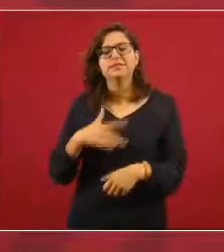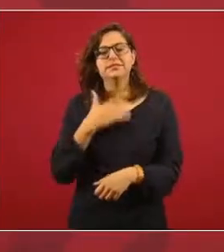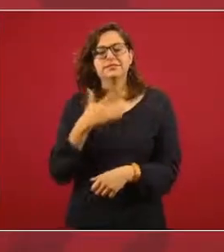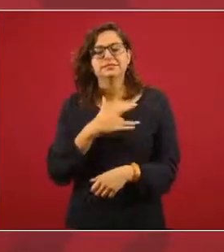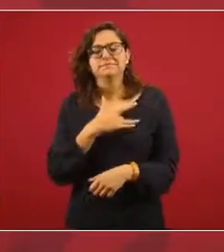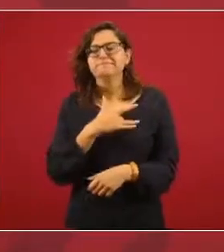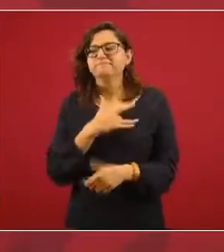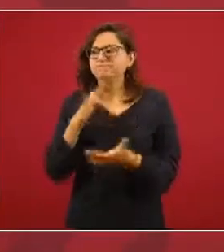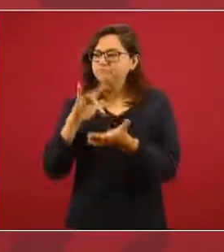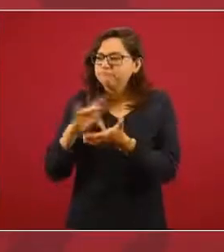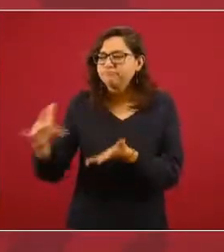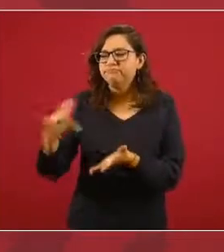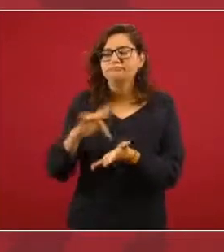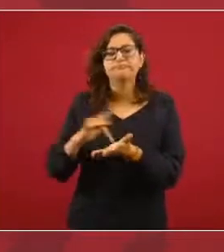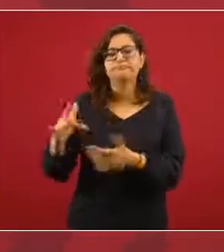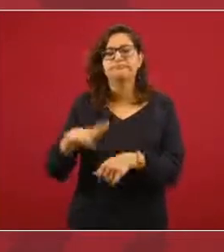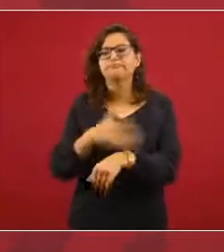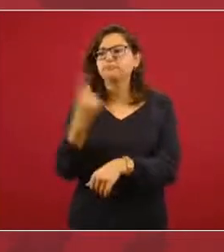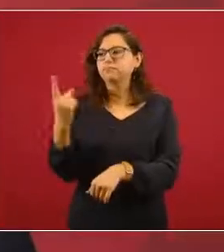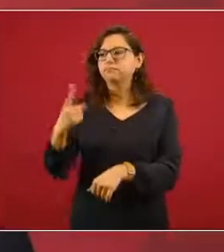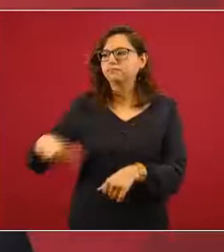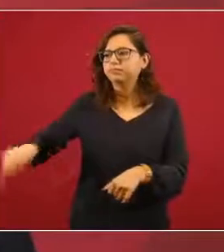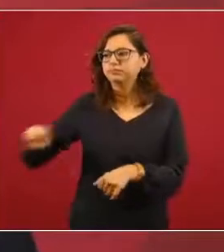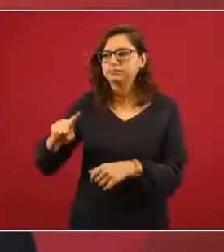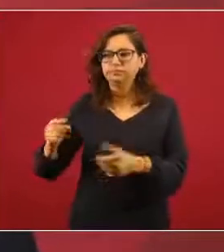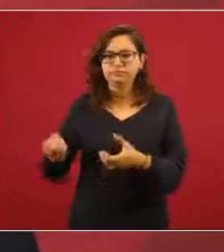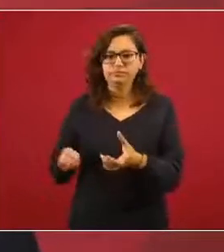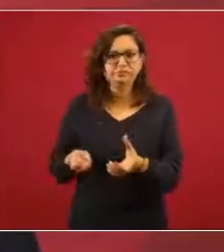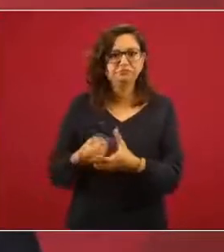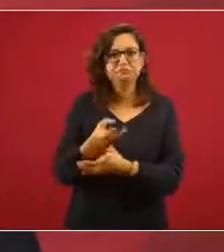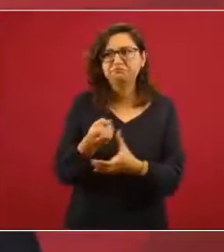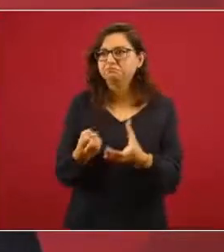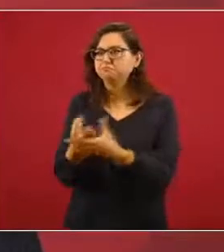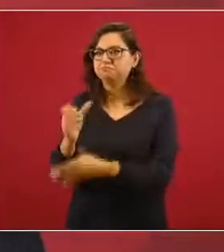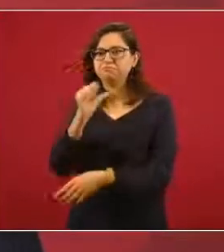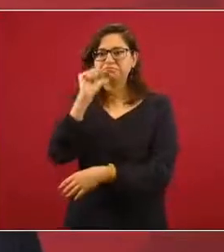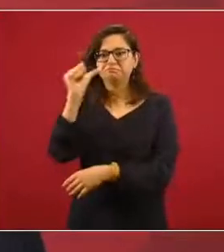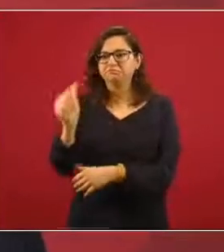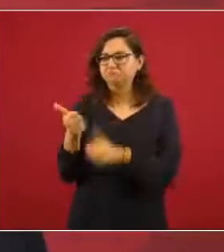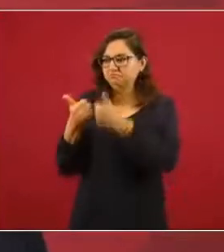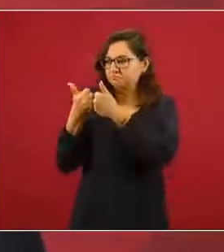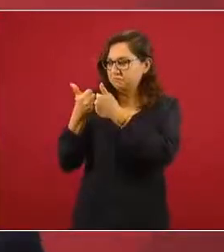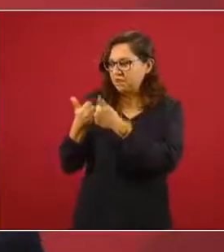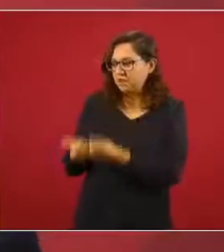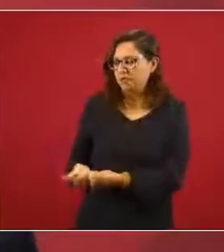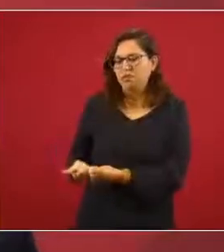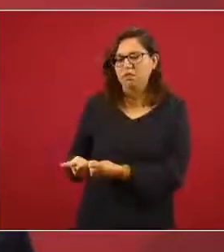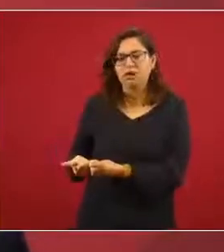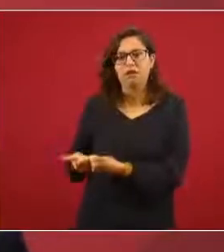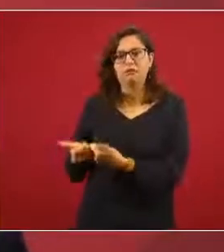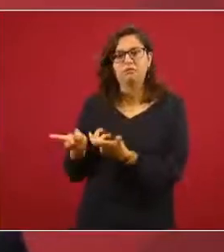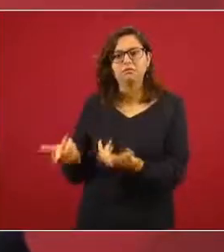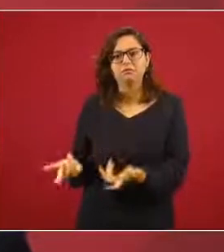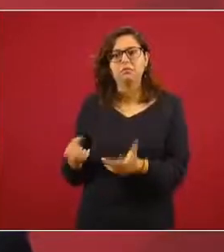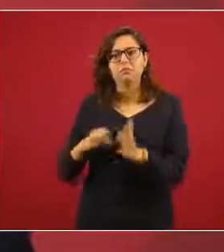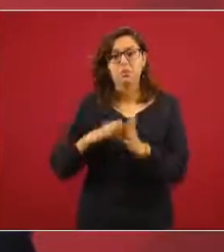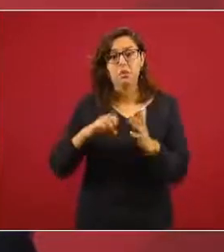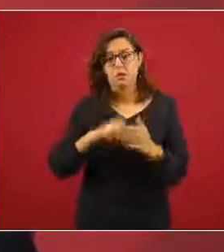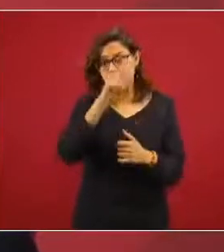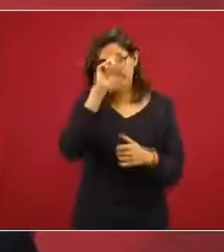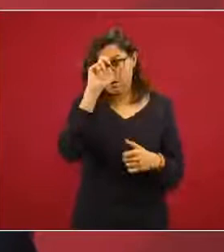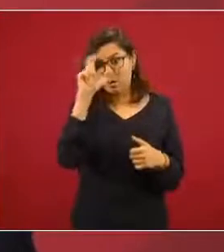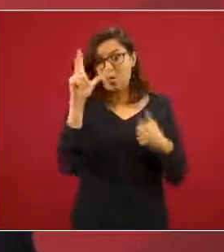logramos una reducción de movilidad de magnitud semejante a la que redujeron en otros países, por ejemplo,